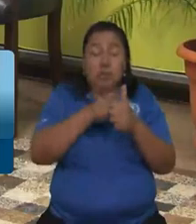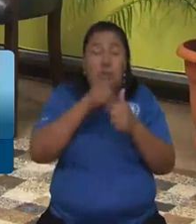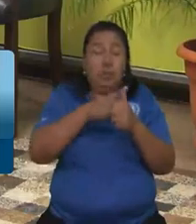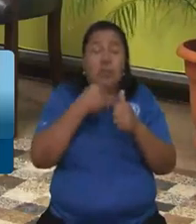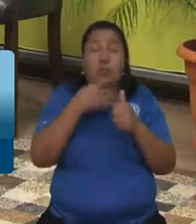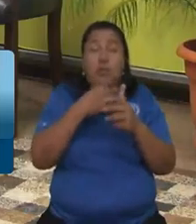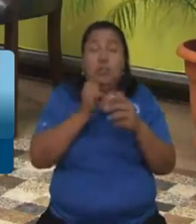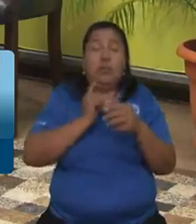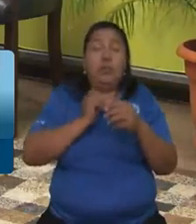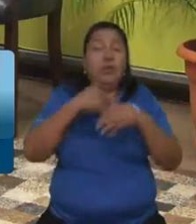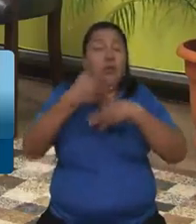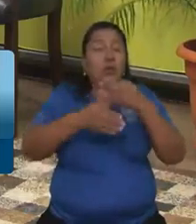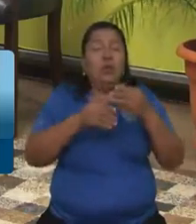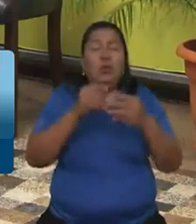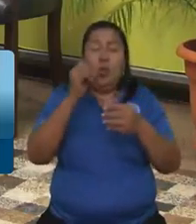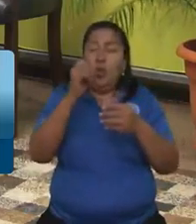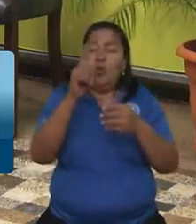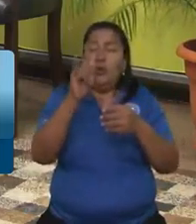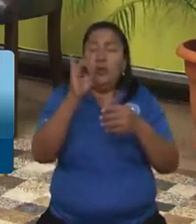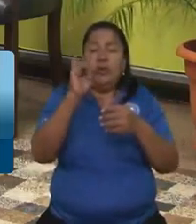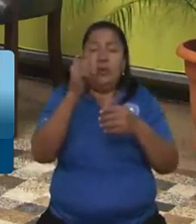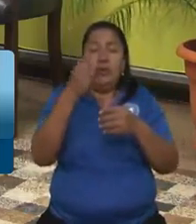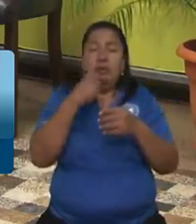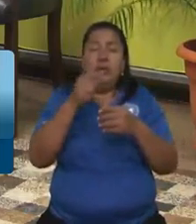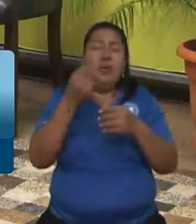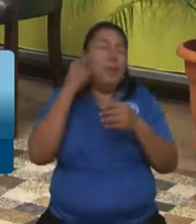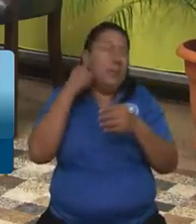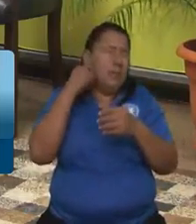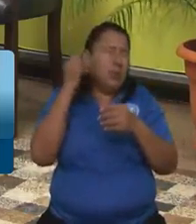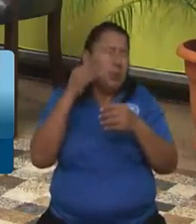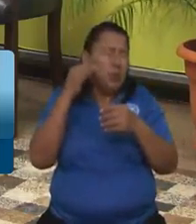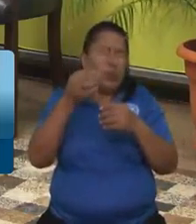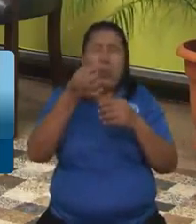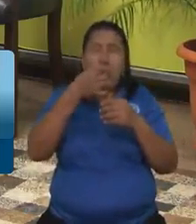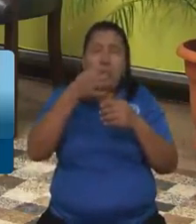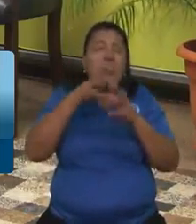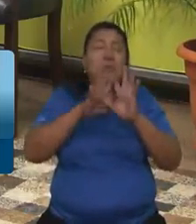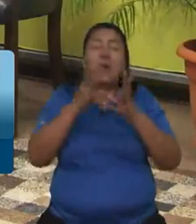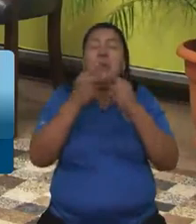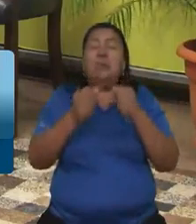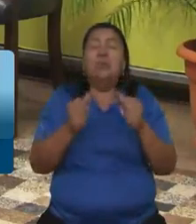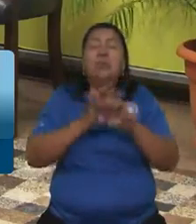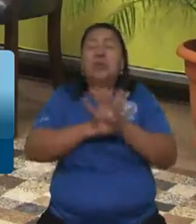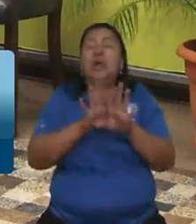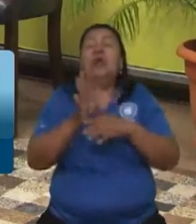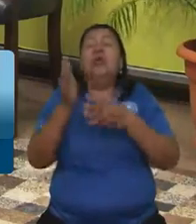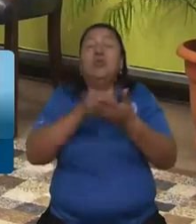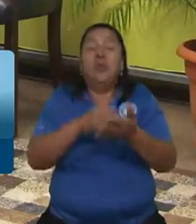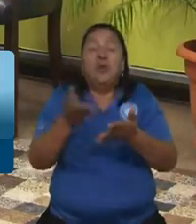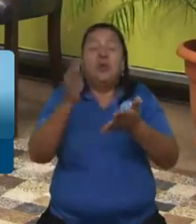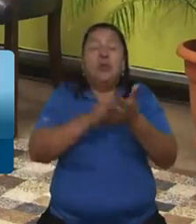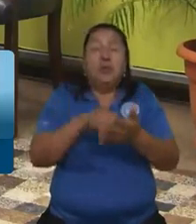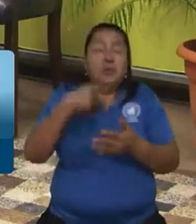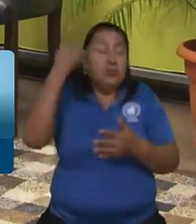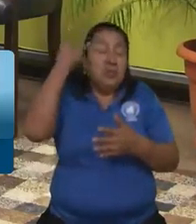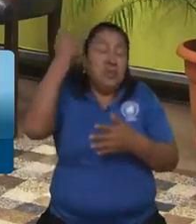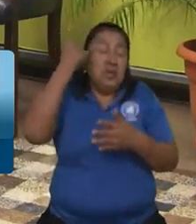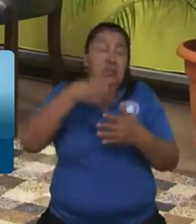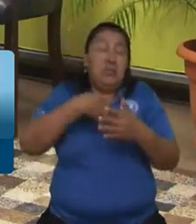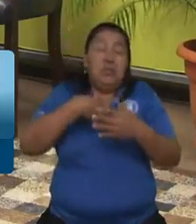contraindicado meterse o sumergirse. Cuando tienen perforada la membrana, ¿a qué se debe? ¿Qué procedimiento quirúrgico o qué accidentes